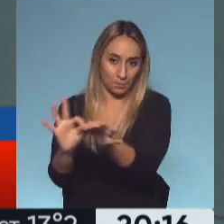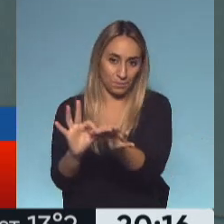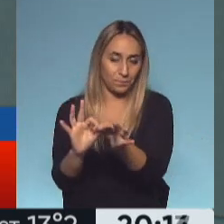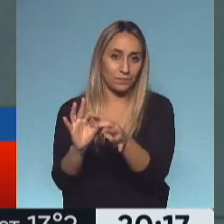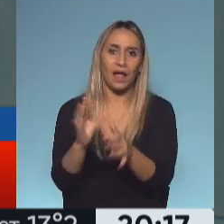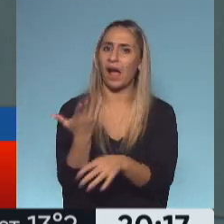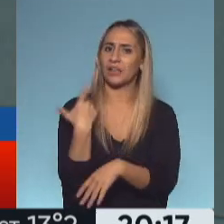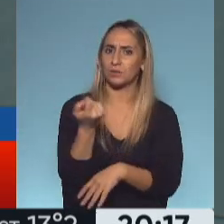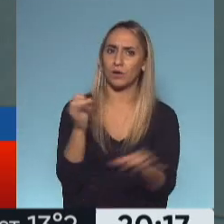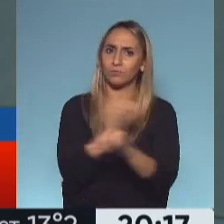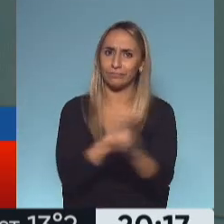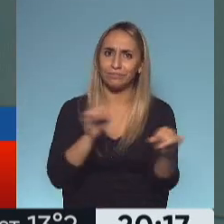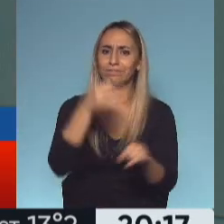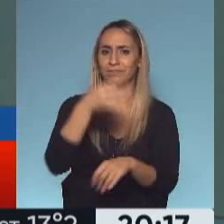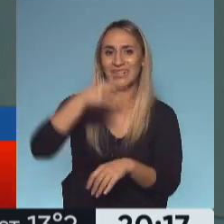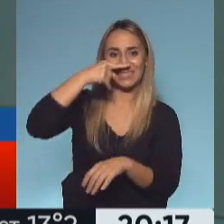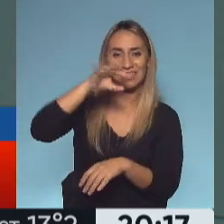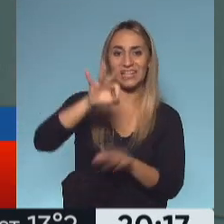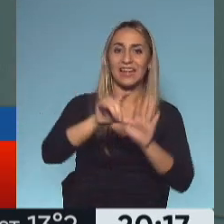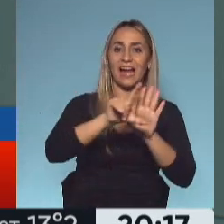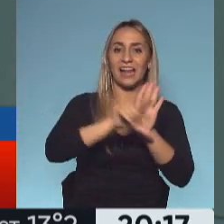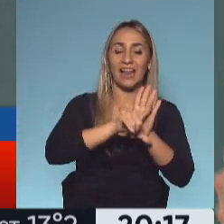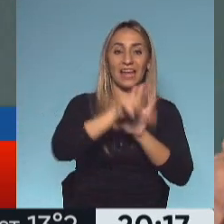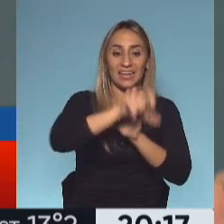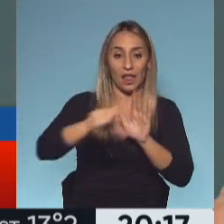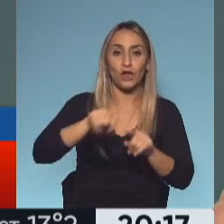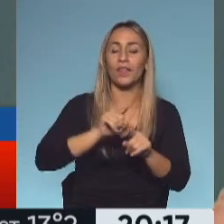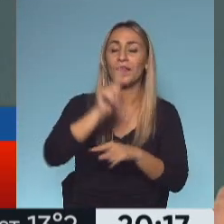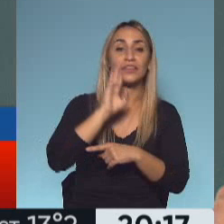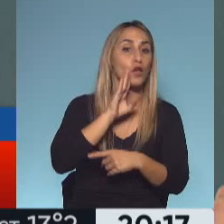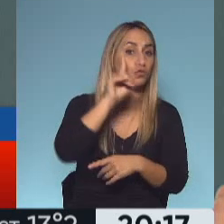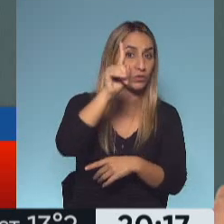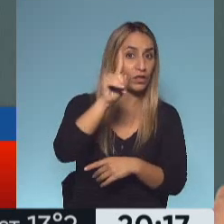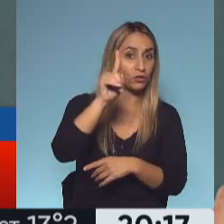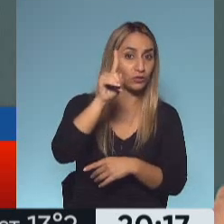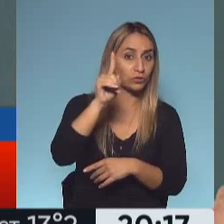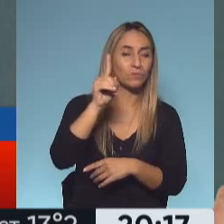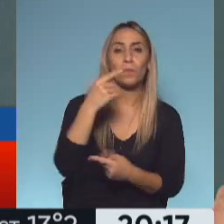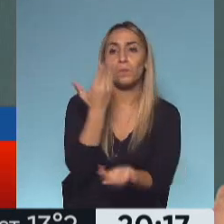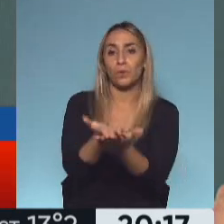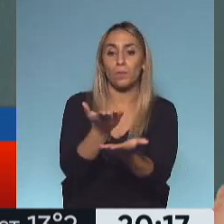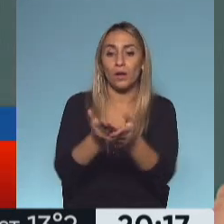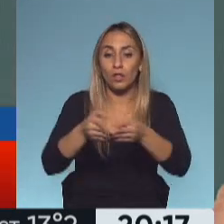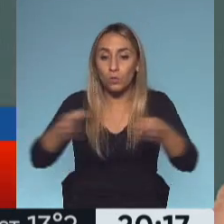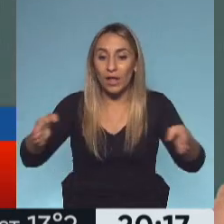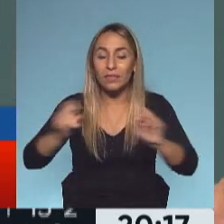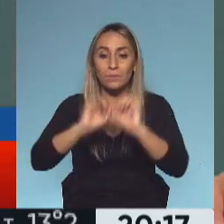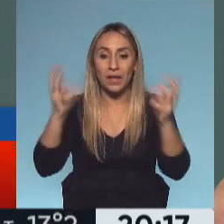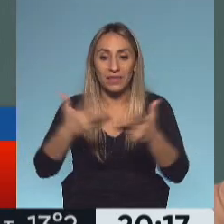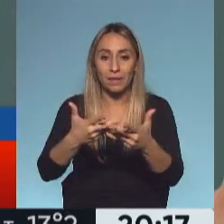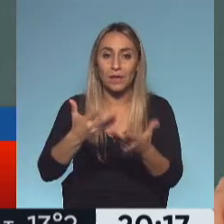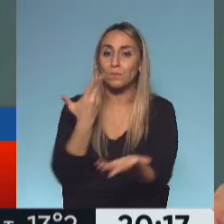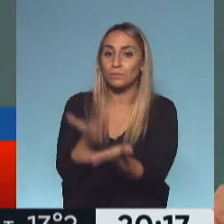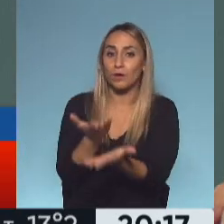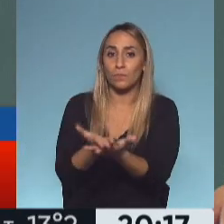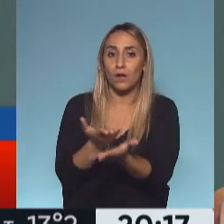se dio a conocer que 70 legisladores estadounidenses proponen, al menos durante lo que dure la pandemia, suspender los pagos de la